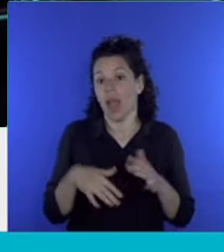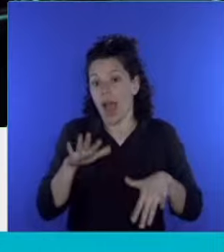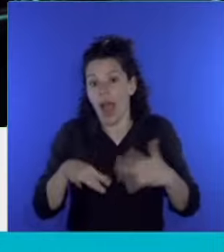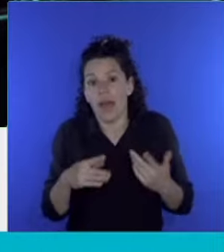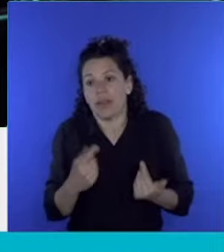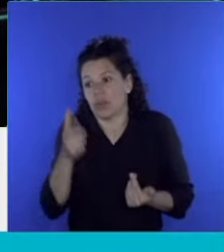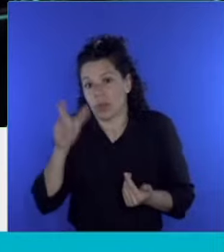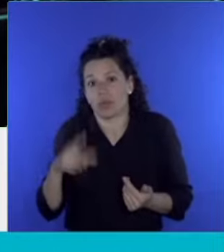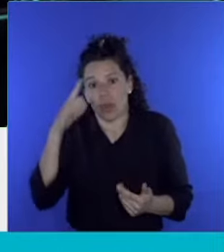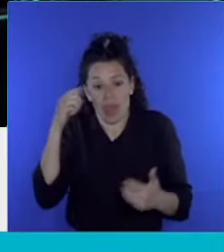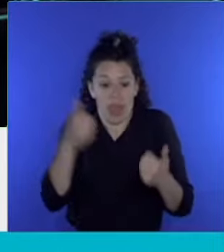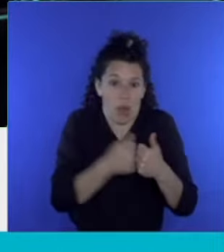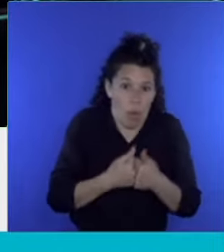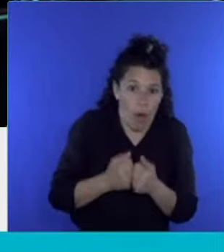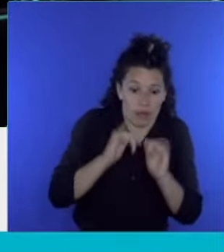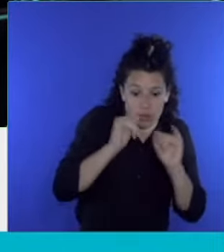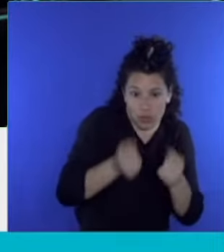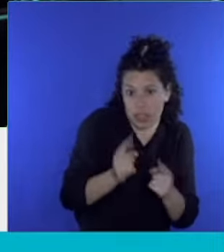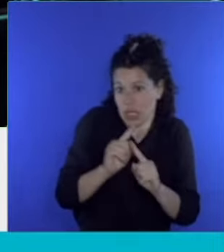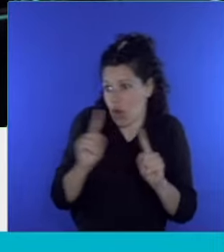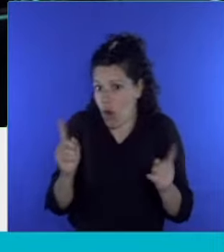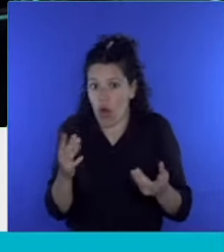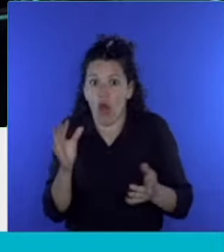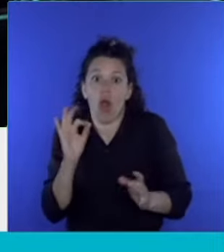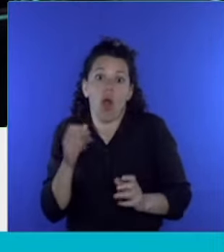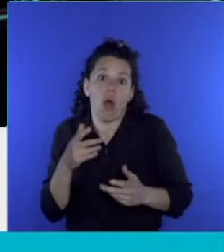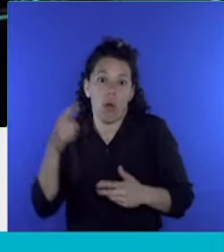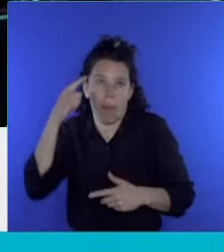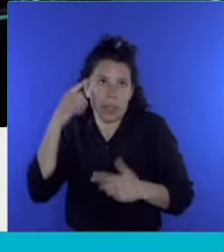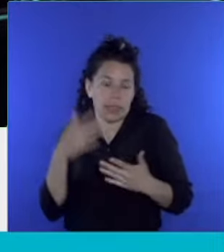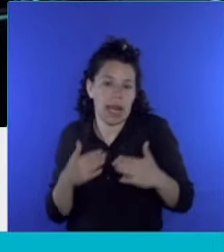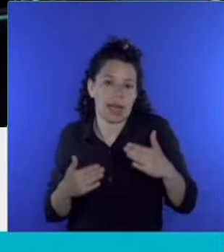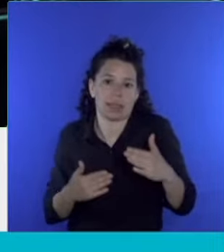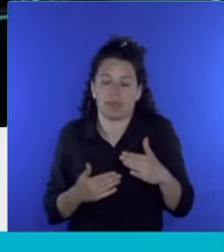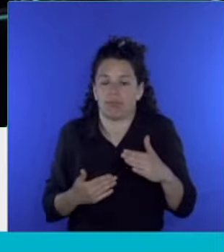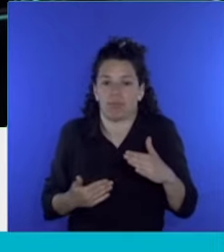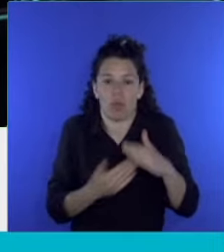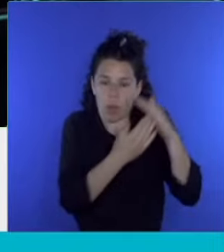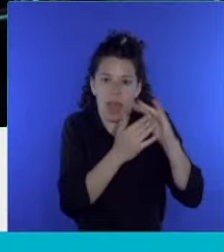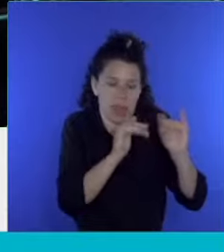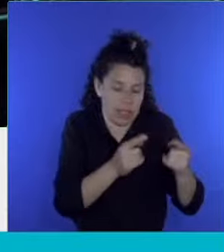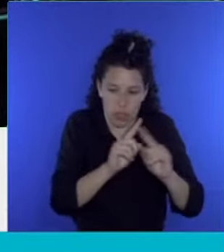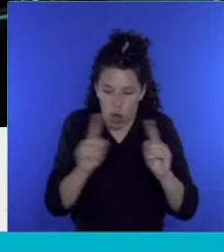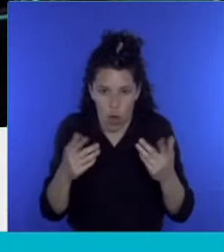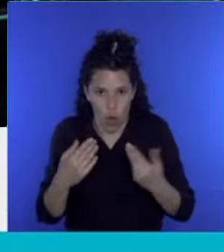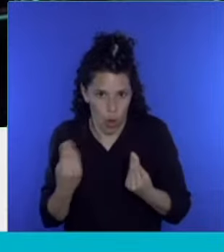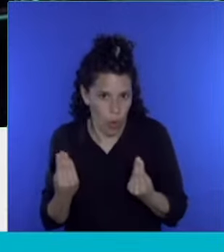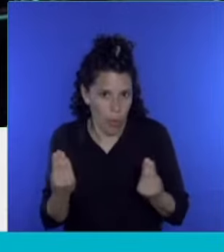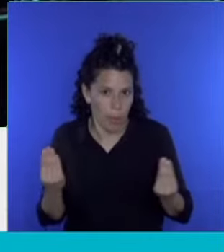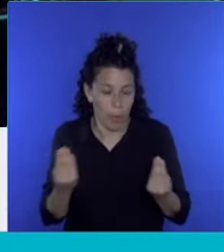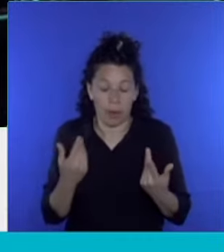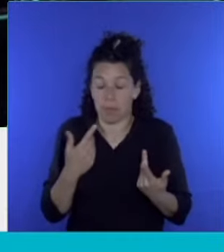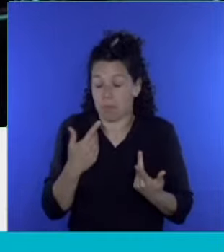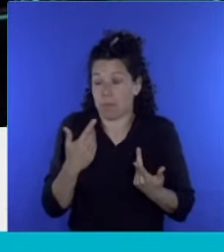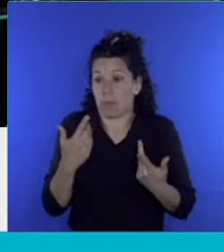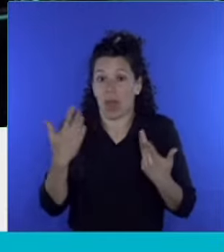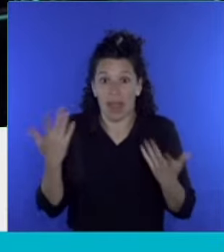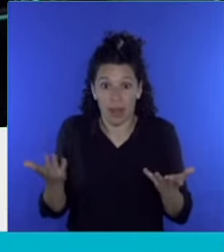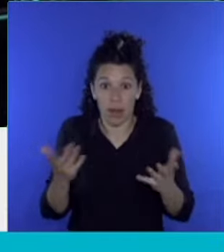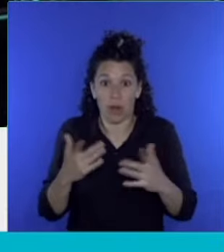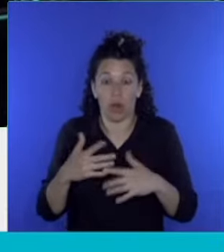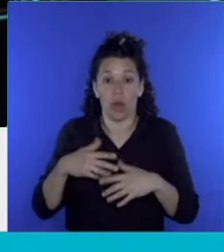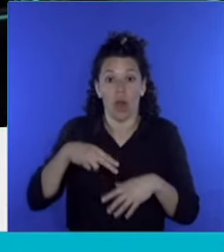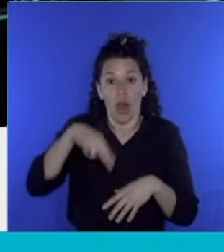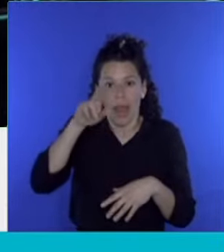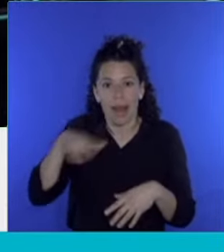no establecer si es una prioridad o no creo que el sector tiene esta prioridad creo que el arte audiovisual en la